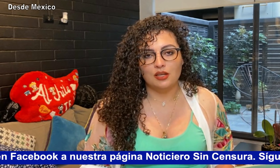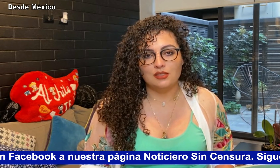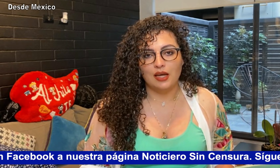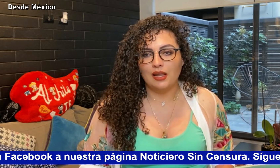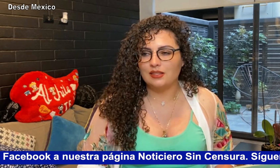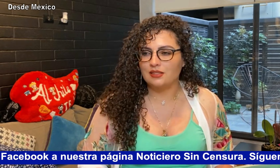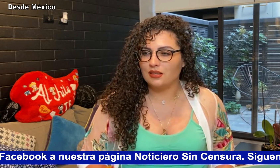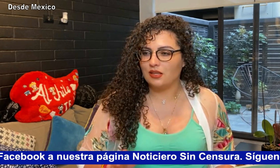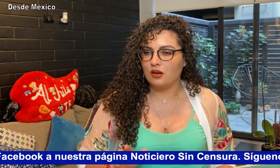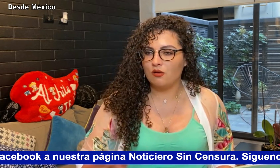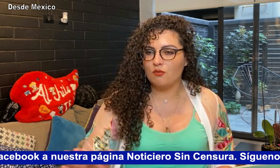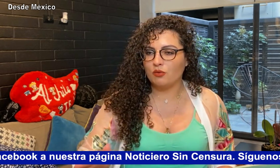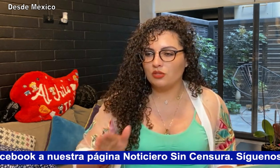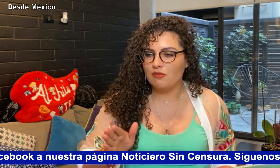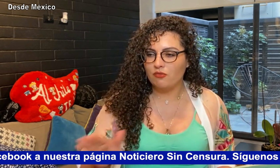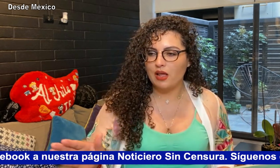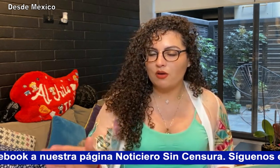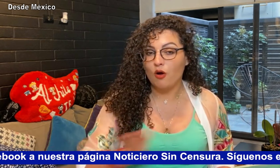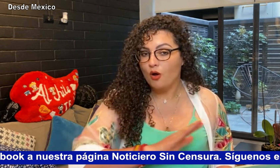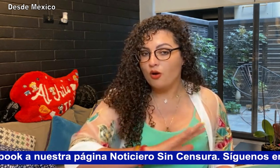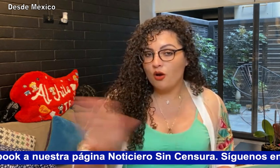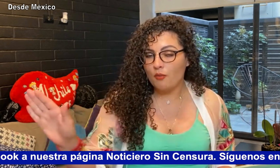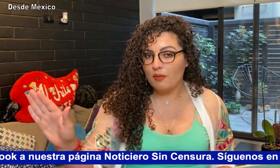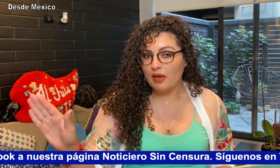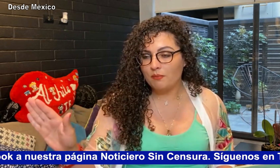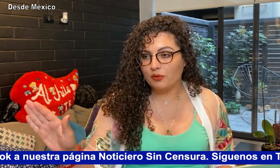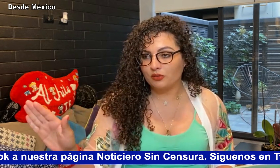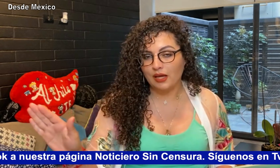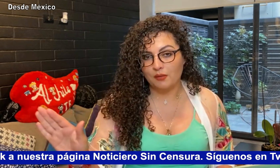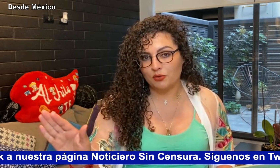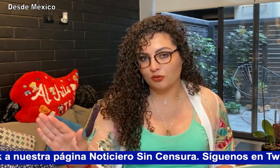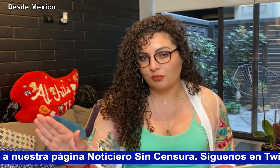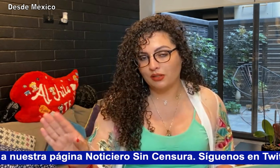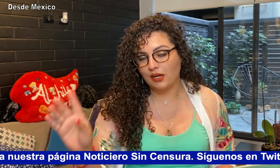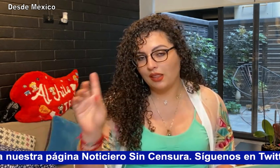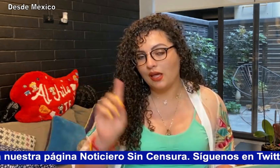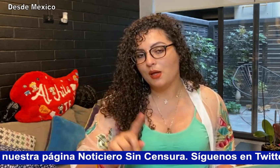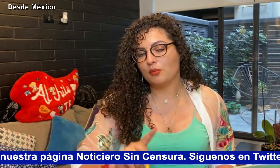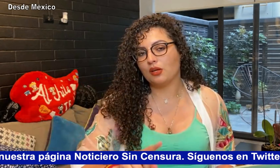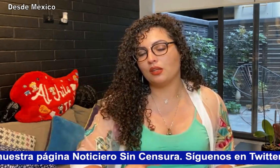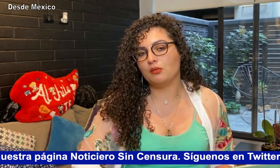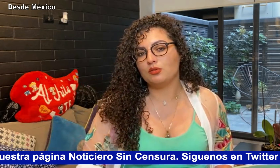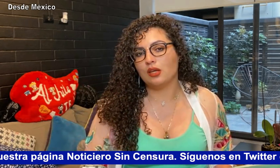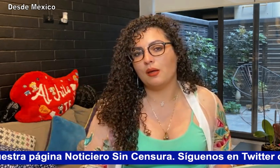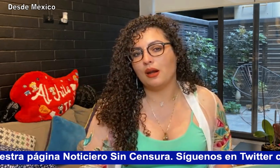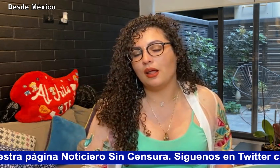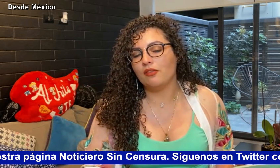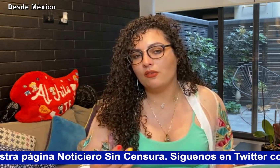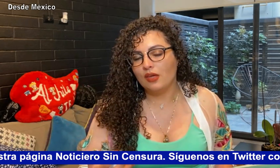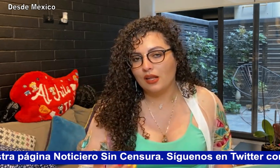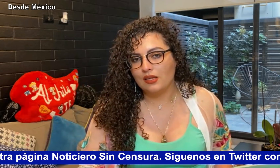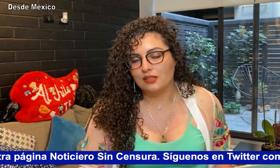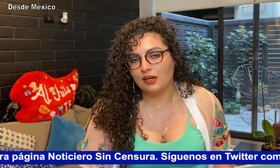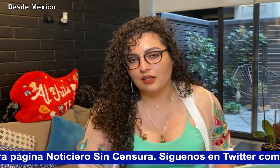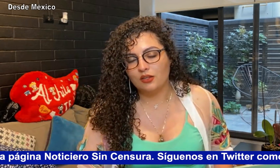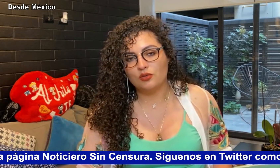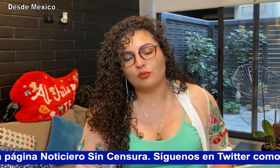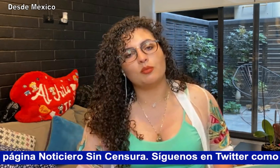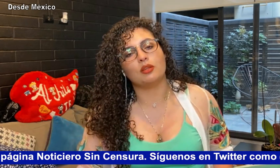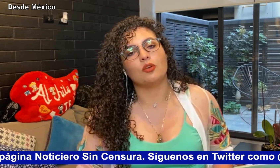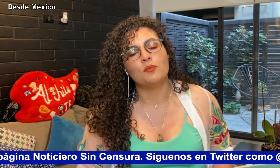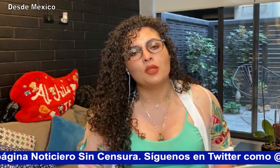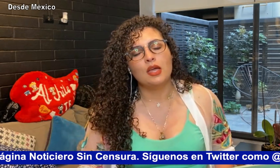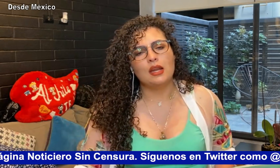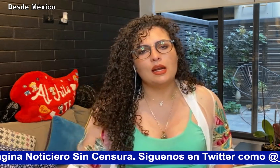derechito y sin escalas, así sin rumbo, sin freno, no me va a importar absolutamente nada, porque tenemos que revivir este